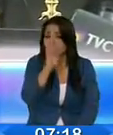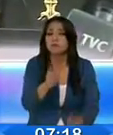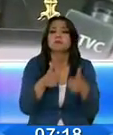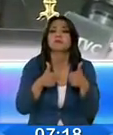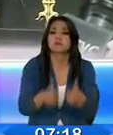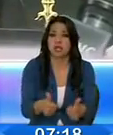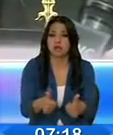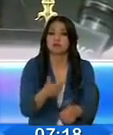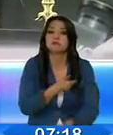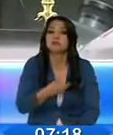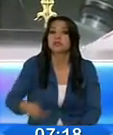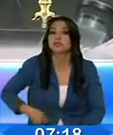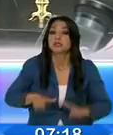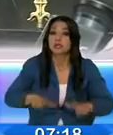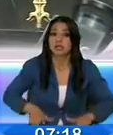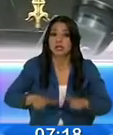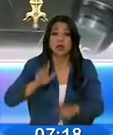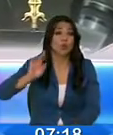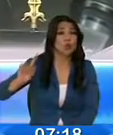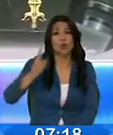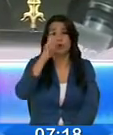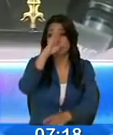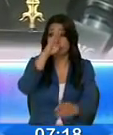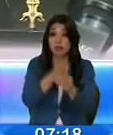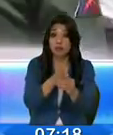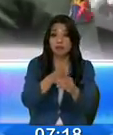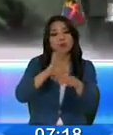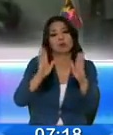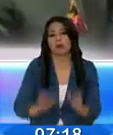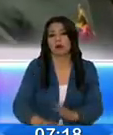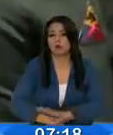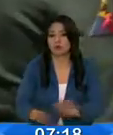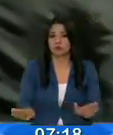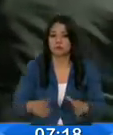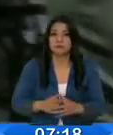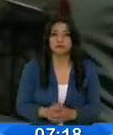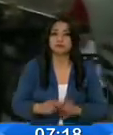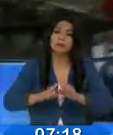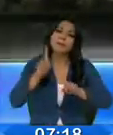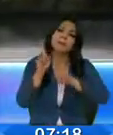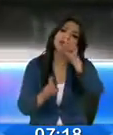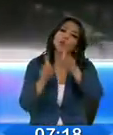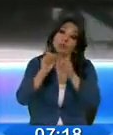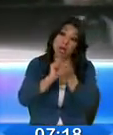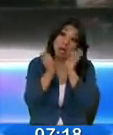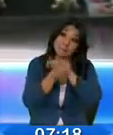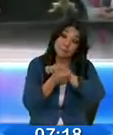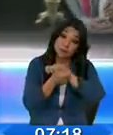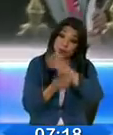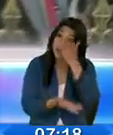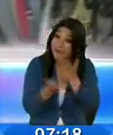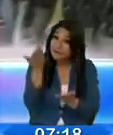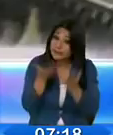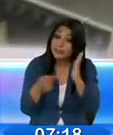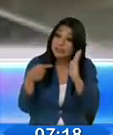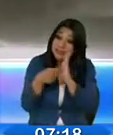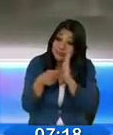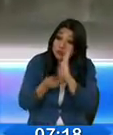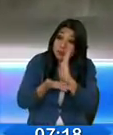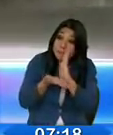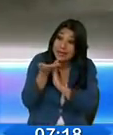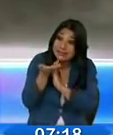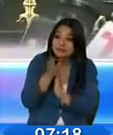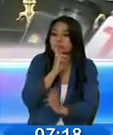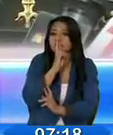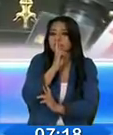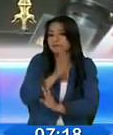y el presidente de la República, su única preocupación son los ecuatorianos. Pero cuando se les preguntó sobre los cambios y sobre un posible incremento del IVA,